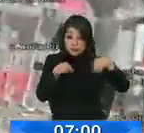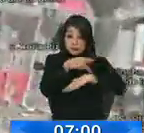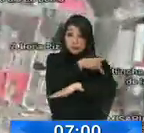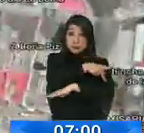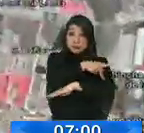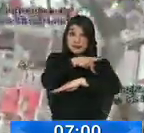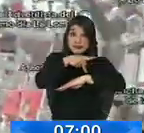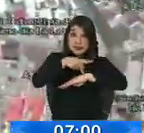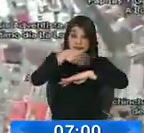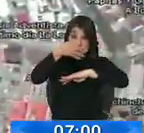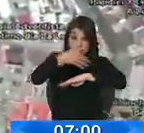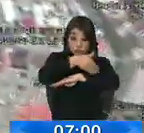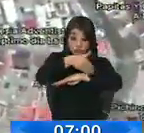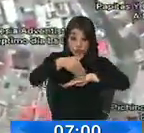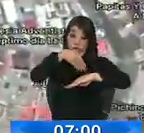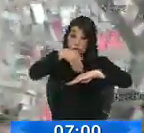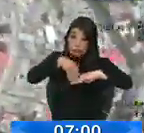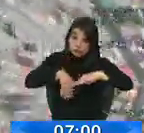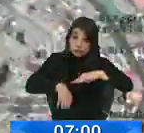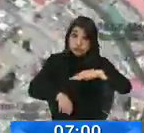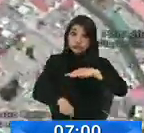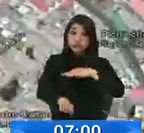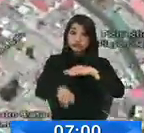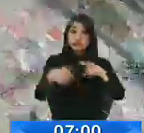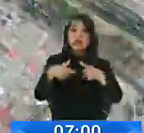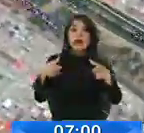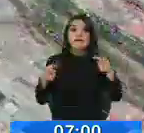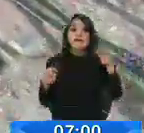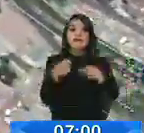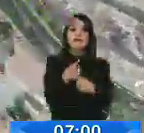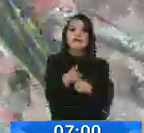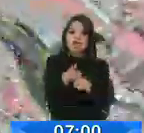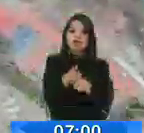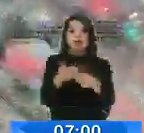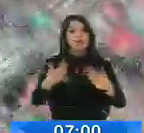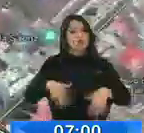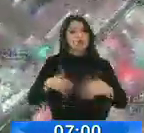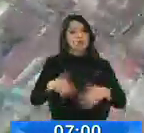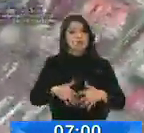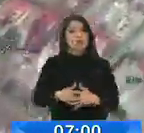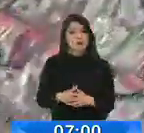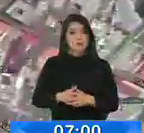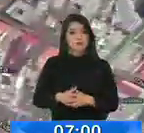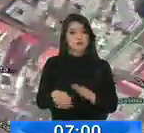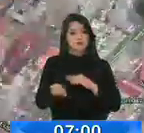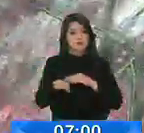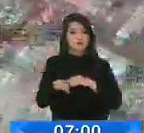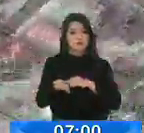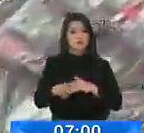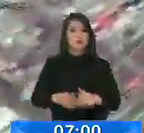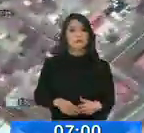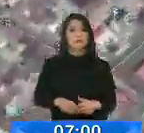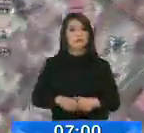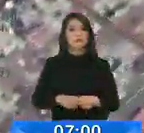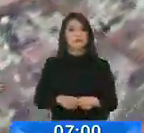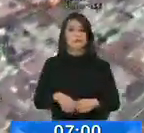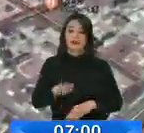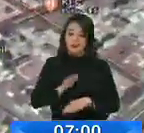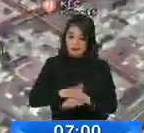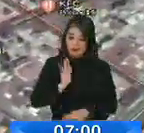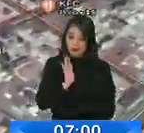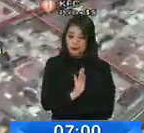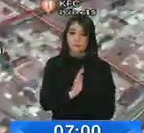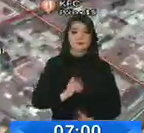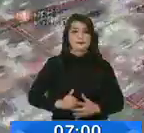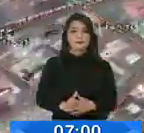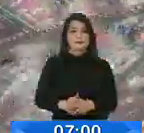está justamente el deprimido, donde está este camión que lo están sacando, tiene algo de congestión. Miren, ahí está la congestión. Producto de esto, ahí está,